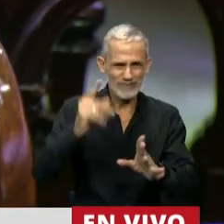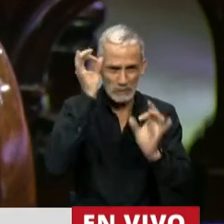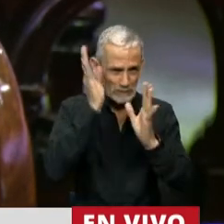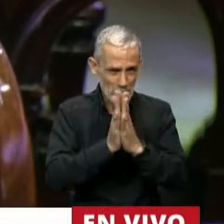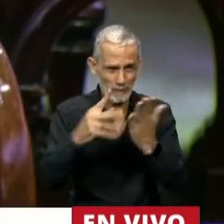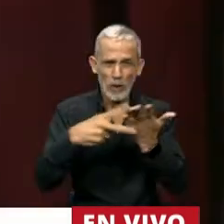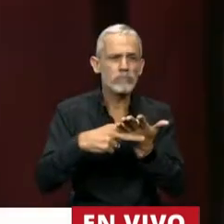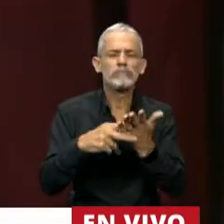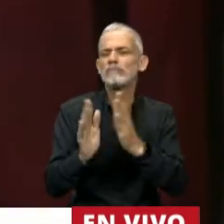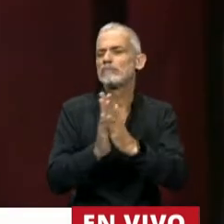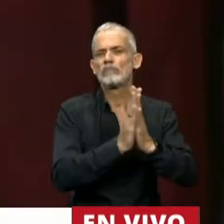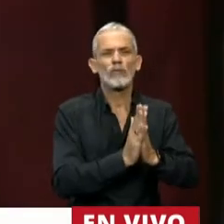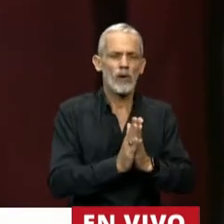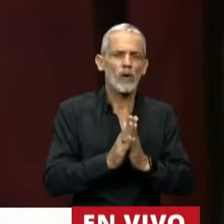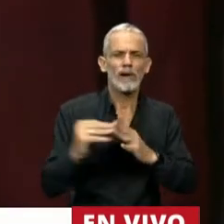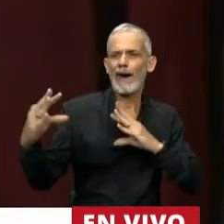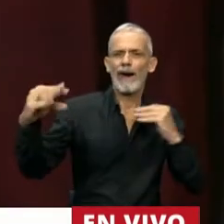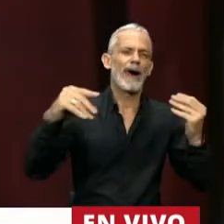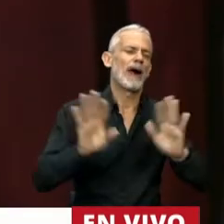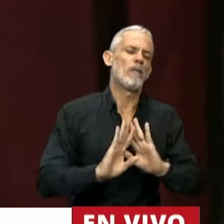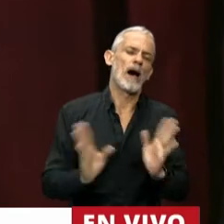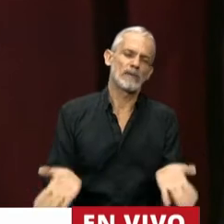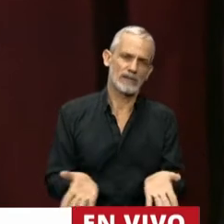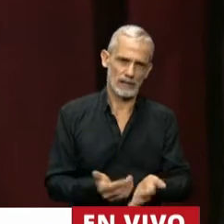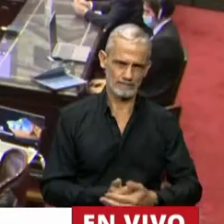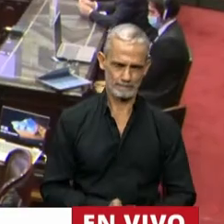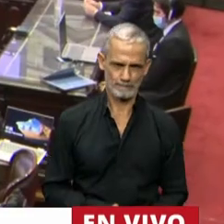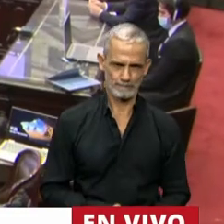diputada. Les voy a pedir si pueden hacer un poco de silencio, por favor.